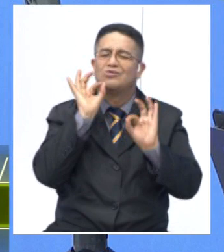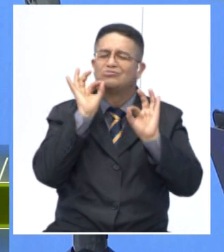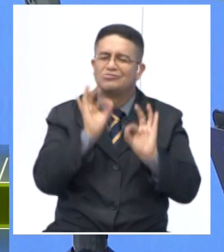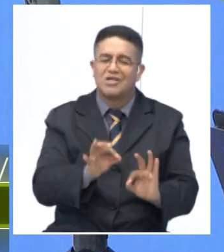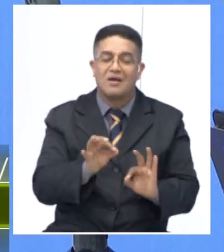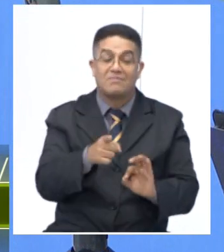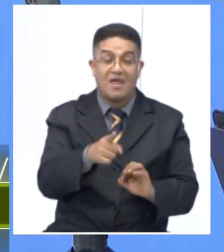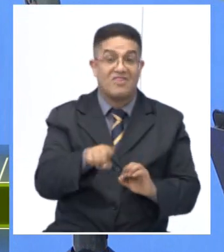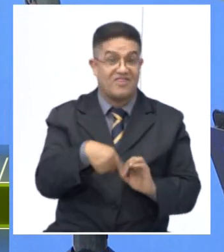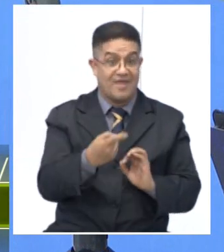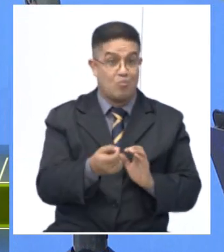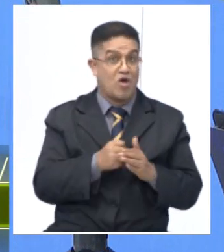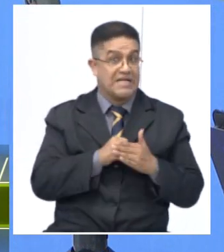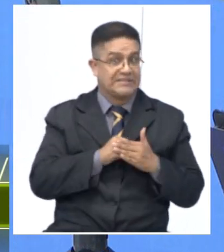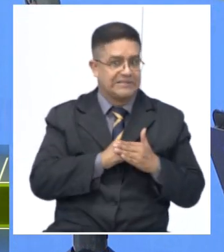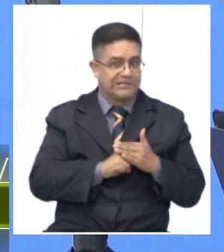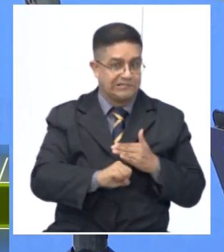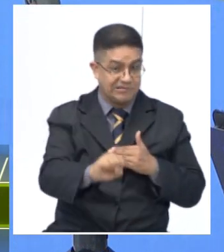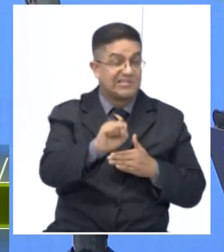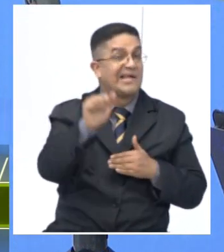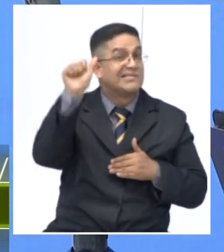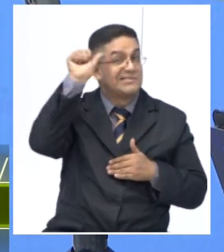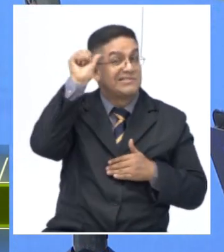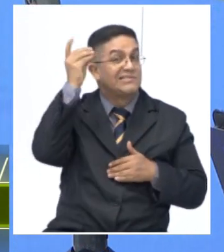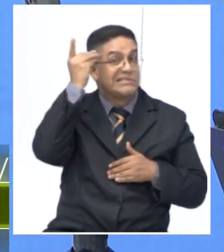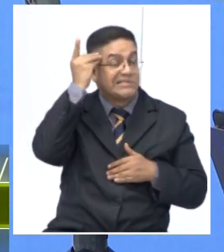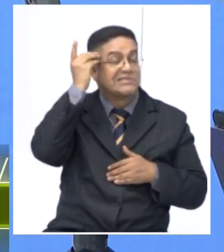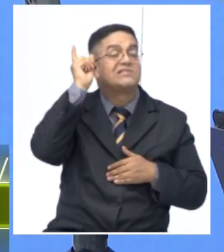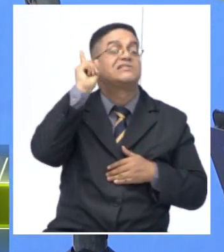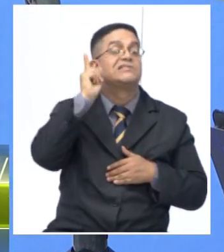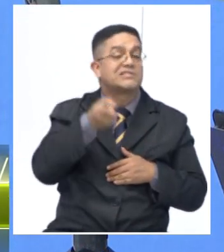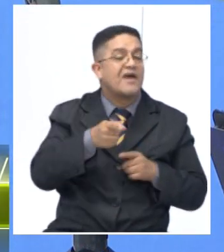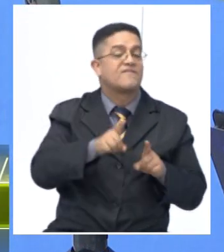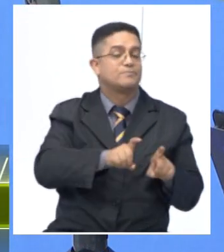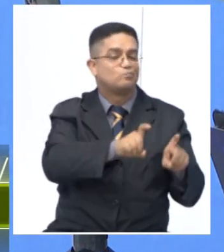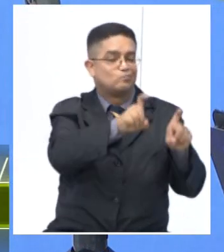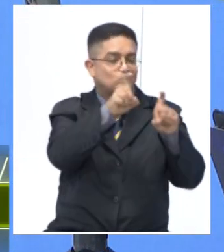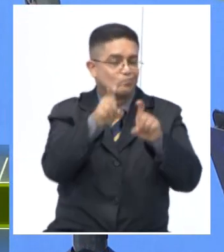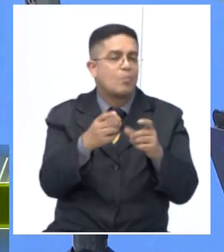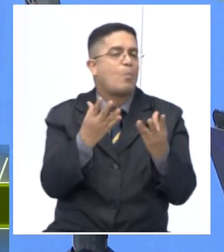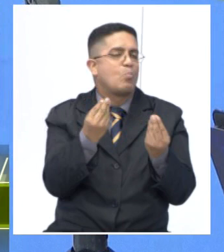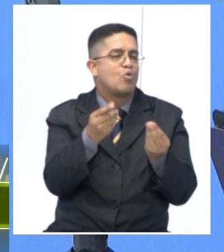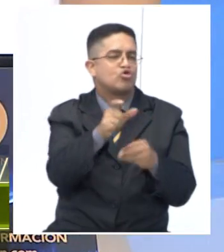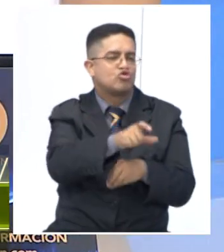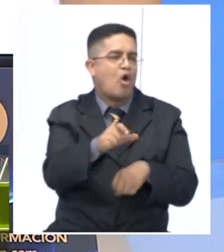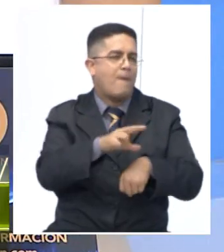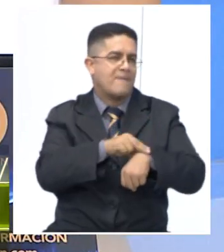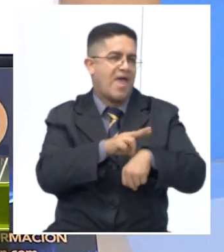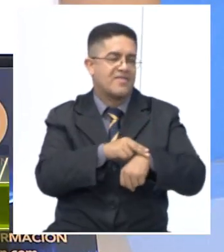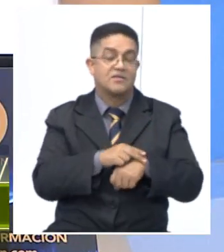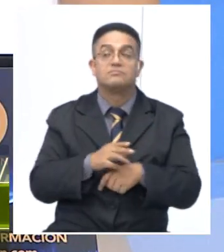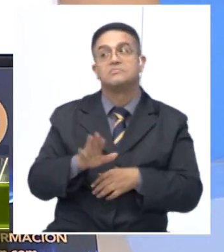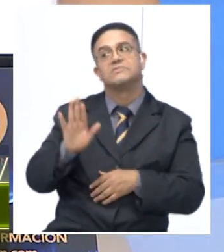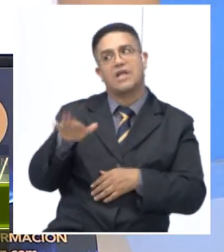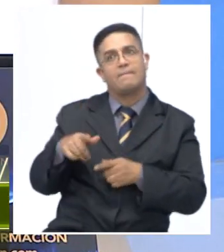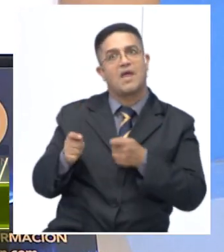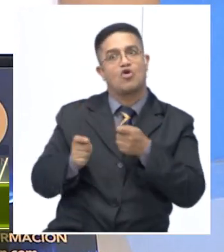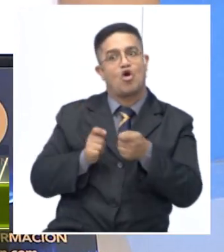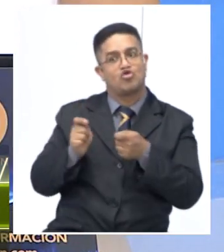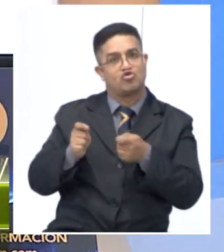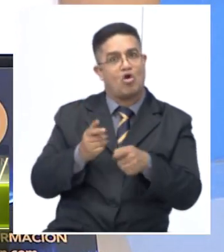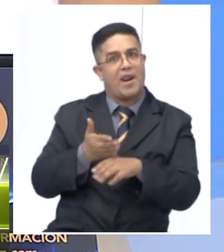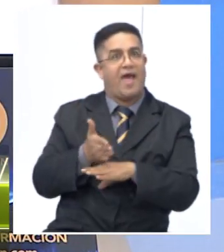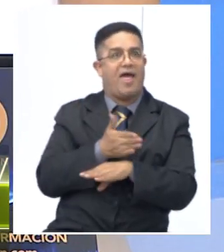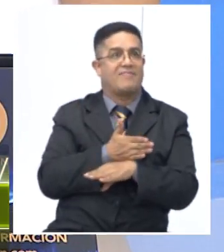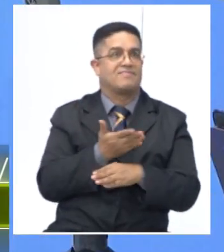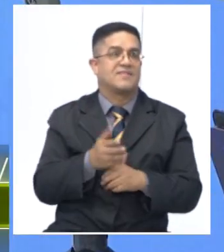niño nace con un diagnóstico de síndrome de Down, debe pasar por un equipo multidisciplinario. Y el control prenatal, súper importante El control para prenatal